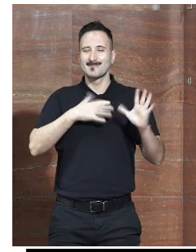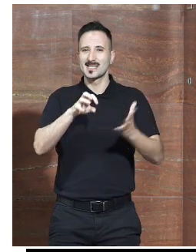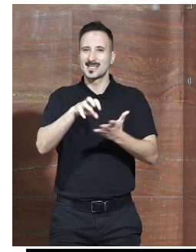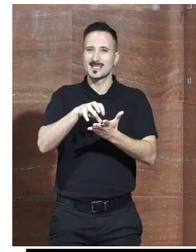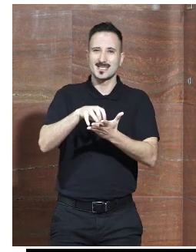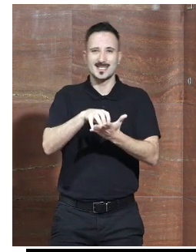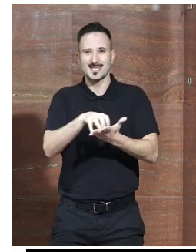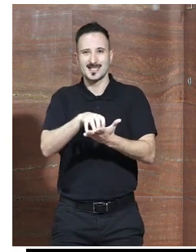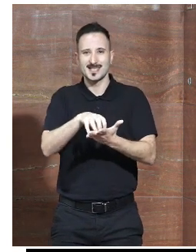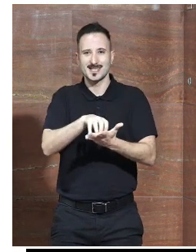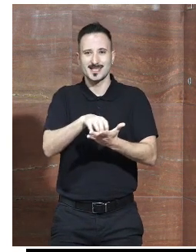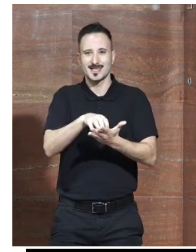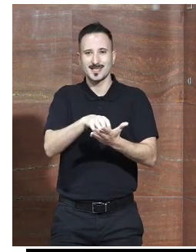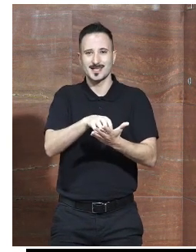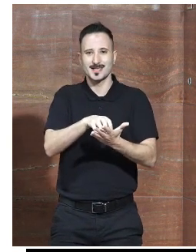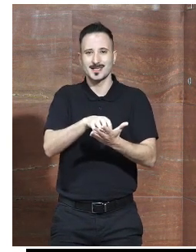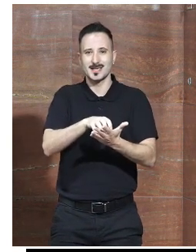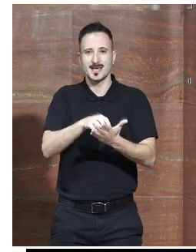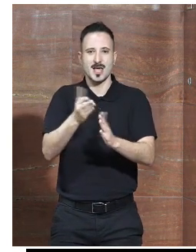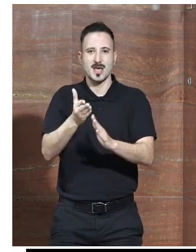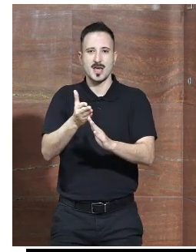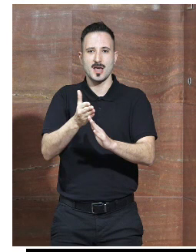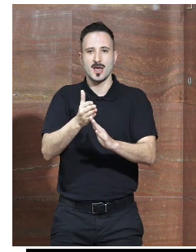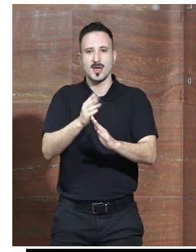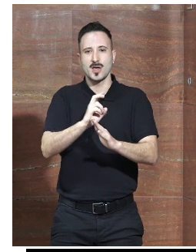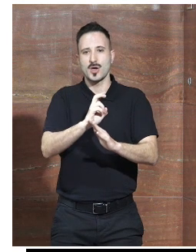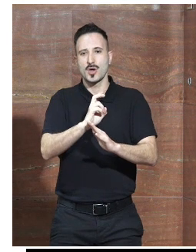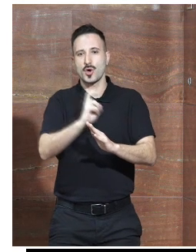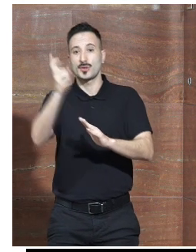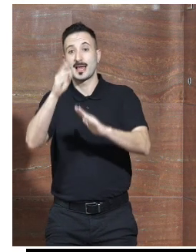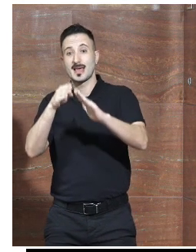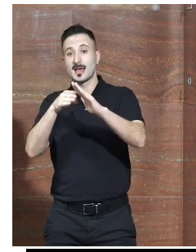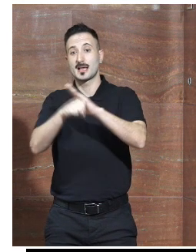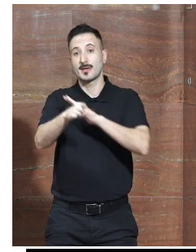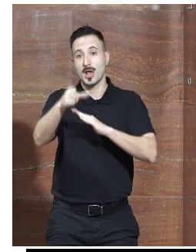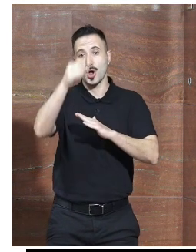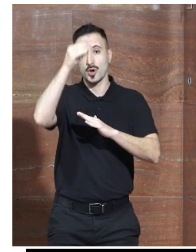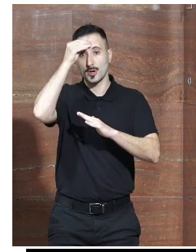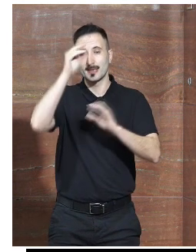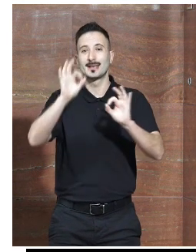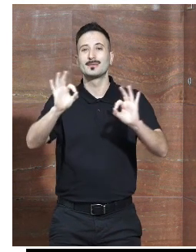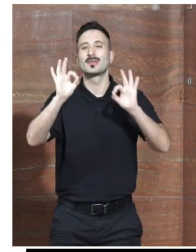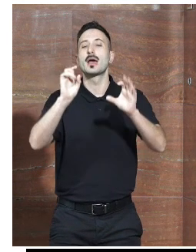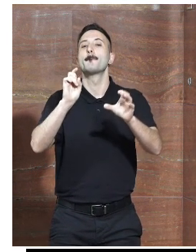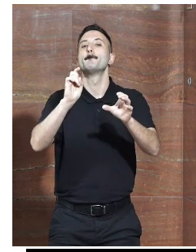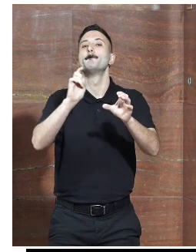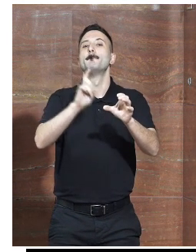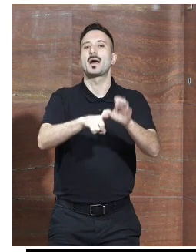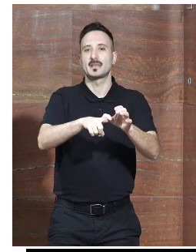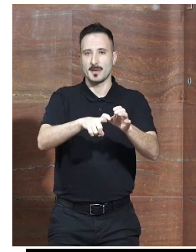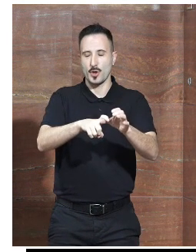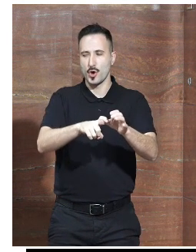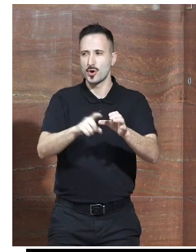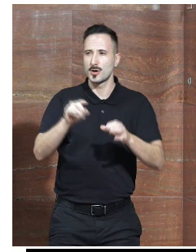a la otra componente, digamos, de la accesibilidad cognitiva, que es la participación. ¿De qué manera se